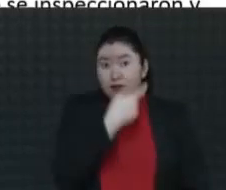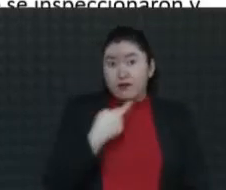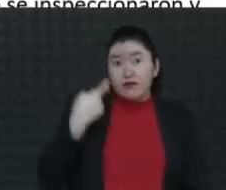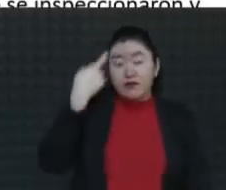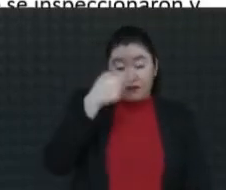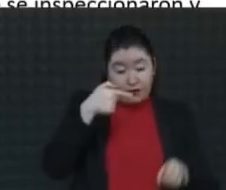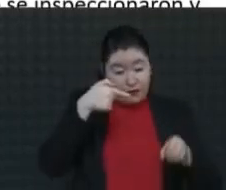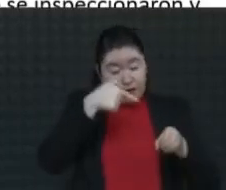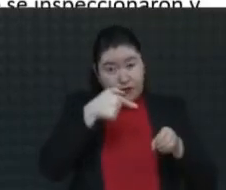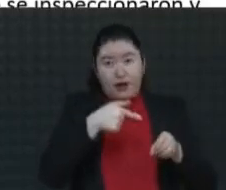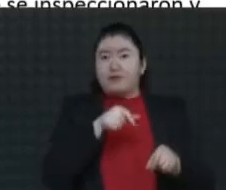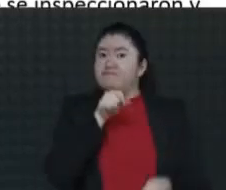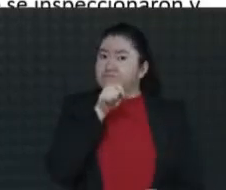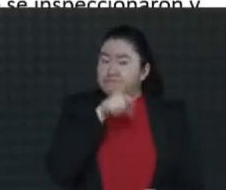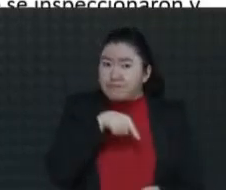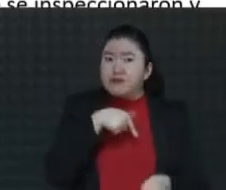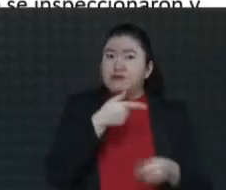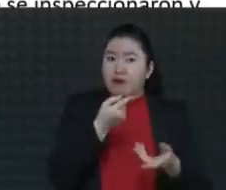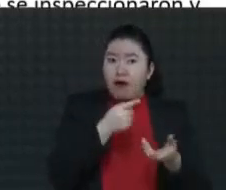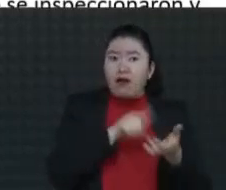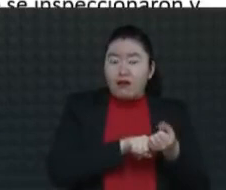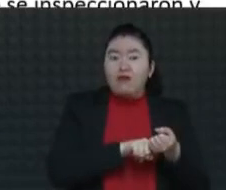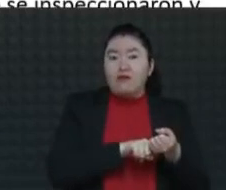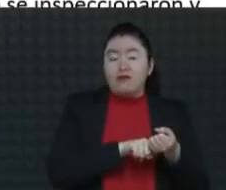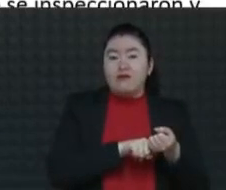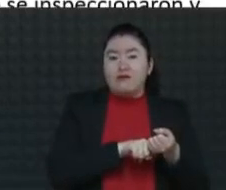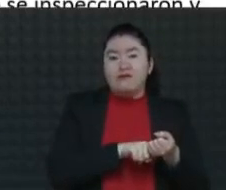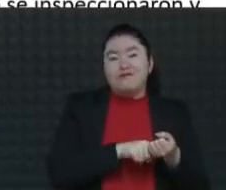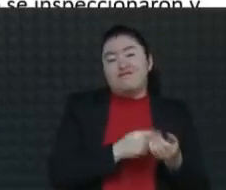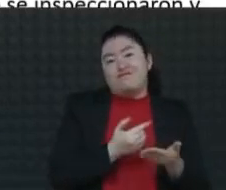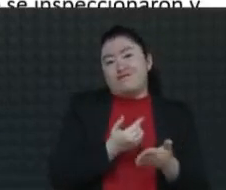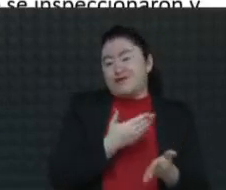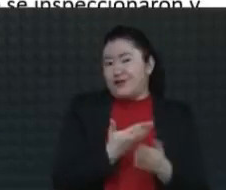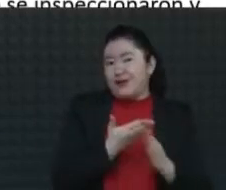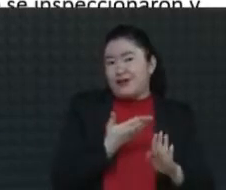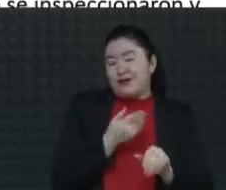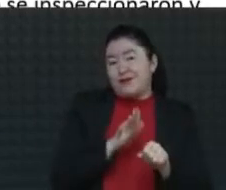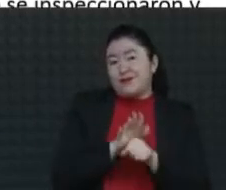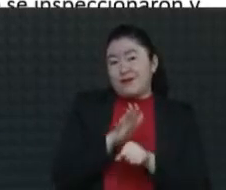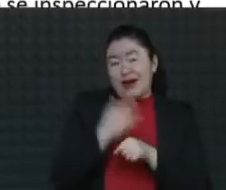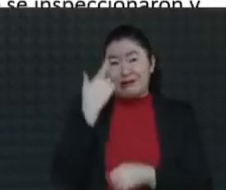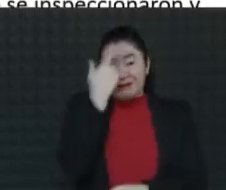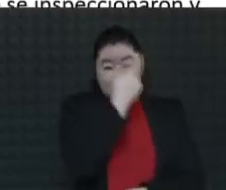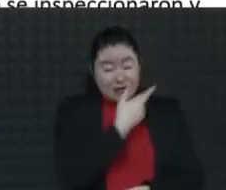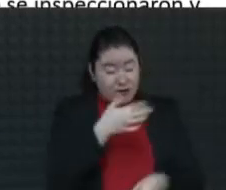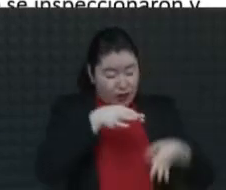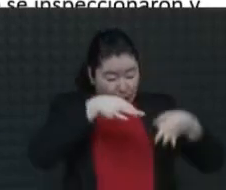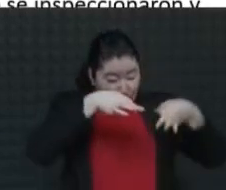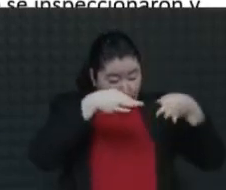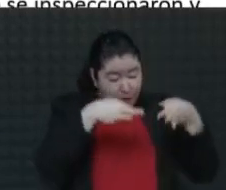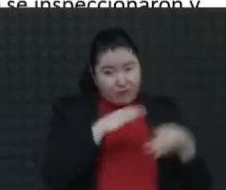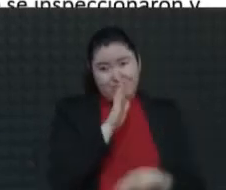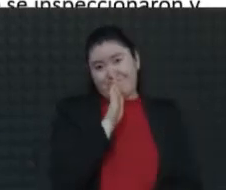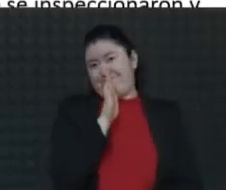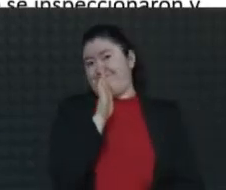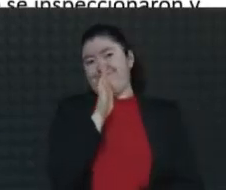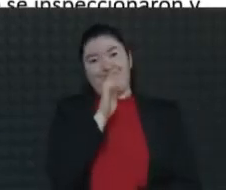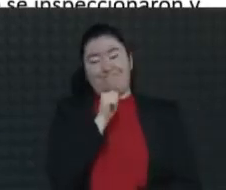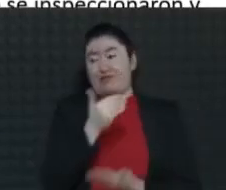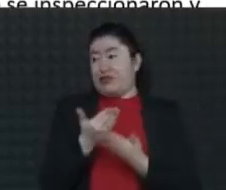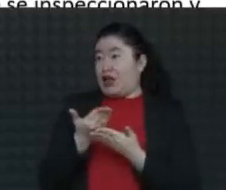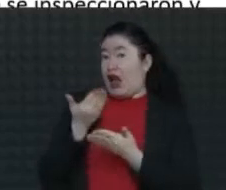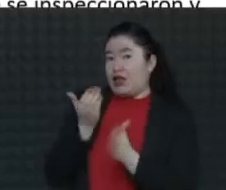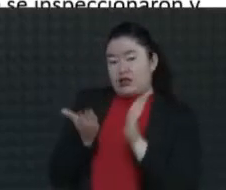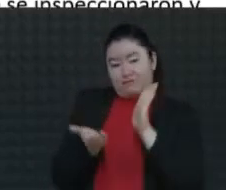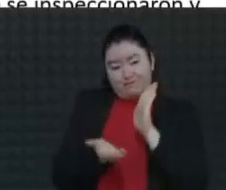fundida seguían presentes alrededor de los pernos, impidiendo que se pudieran realizar revisiones de calidad que podrían haberse realizado durante